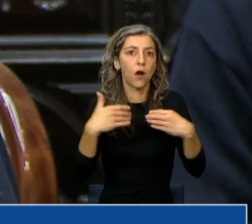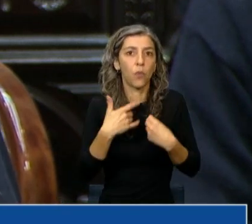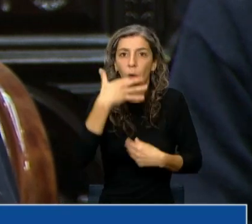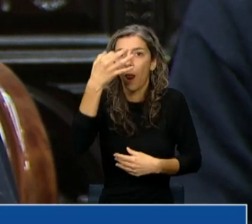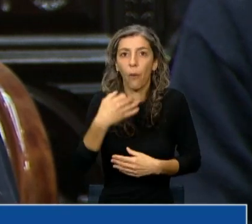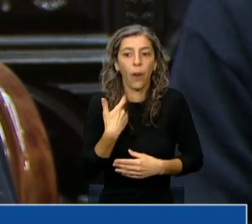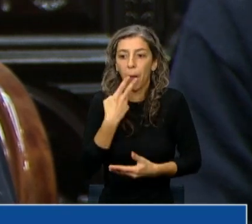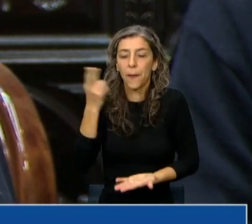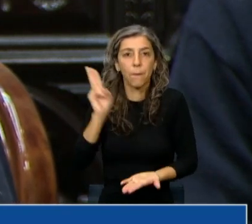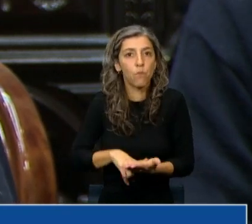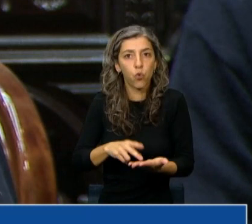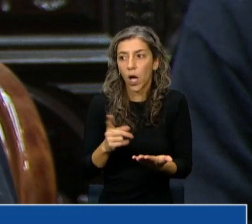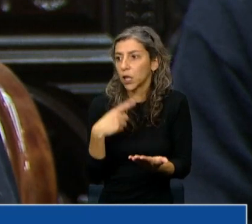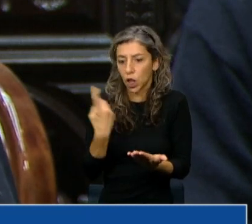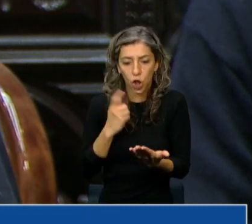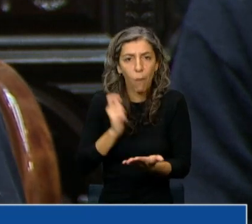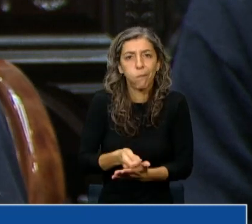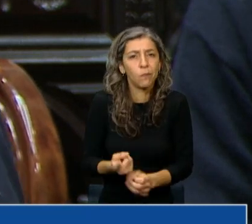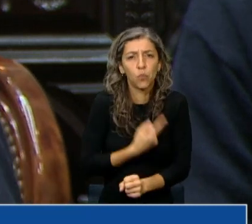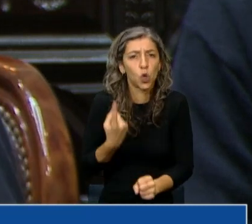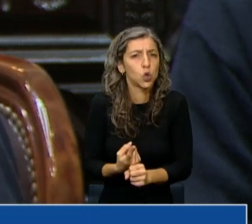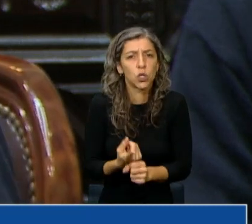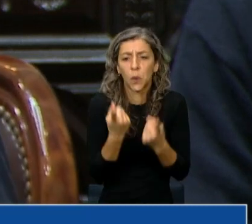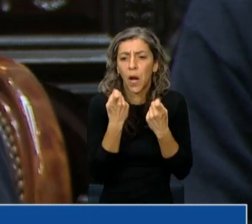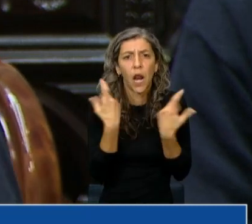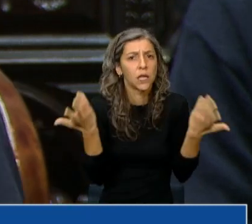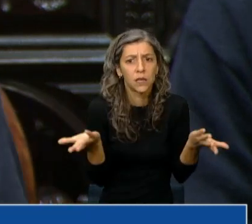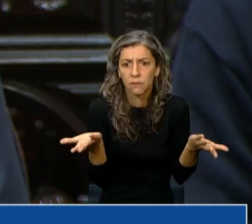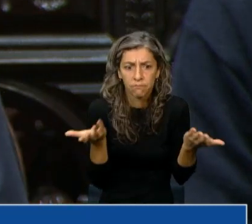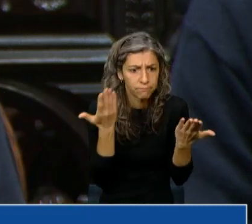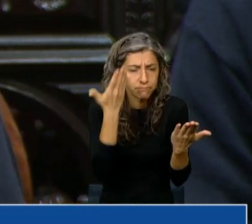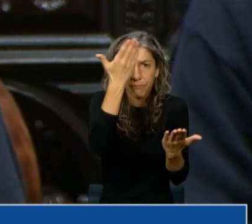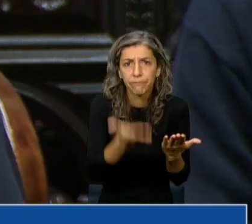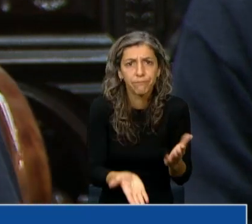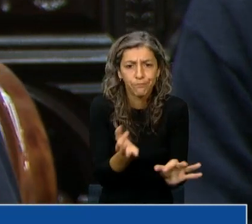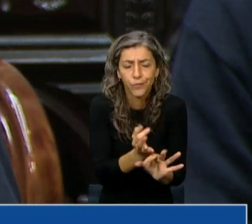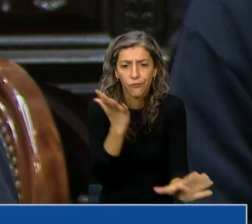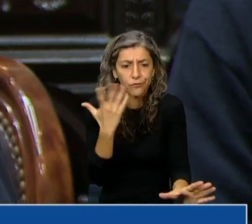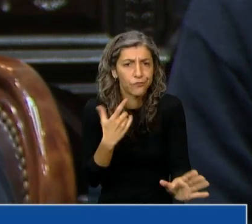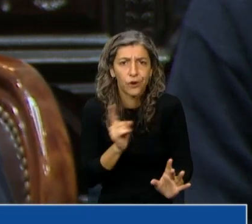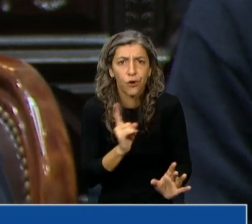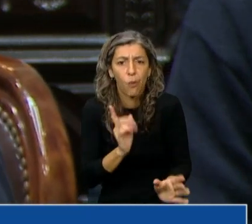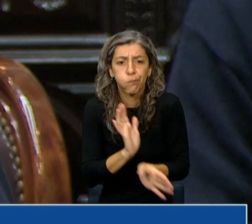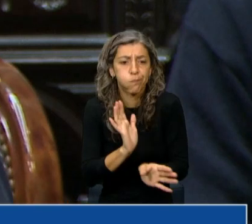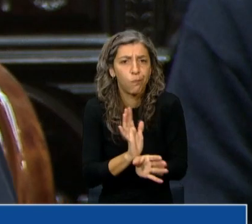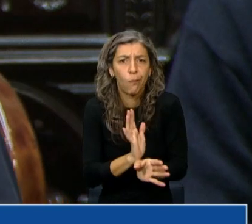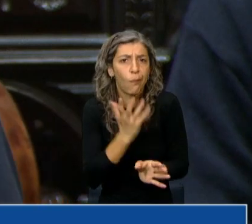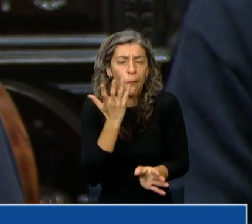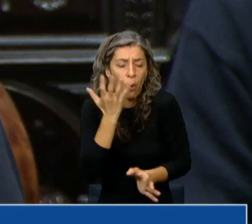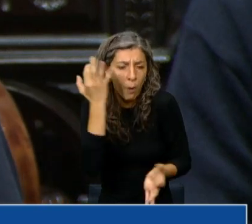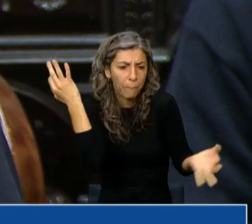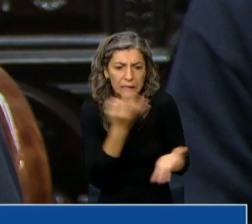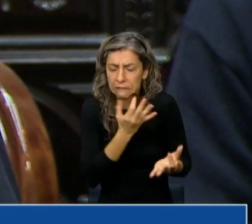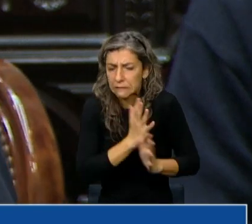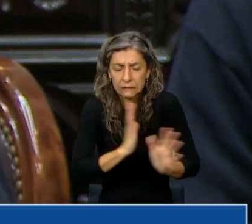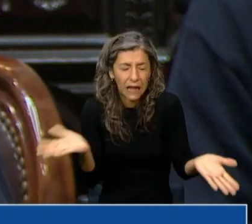que nos liquide los impuestos a los trabajadores. ¿Sabe por qué? Cuando uno entra en el portal de Infolec, que es un portal bastante